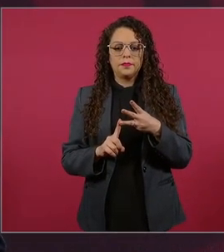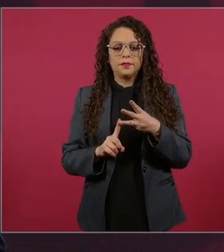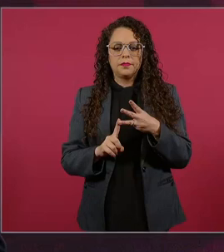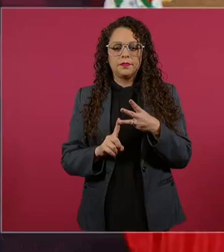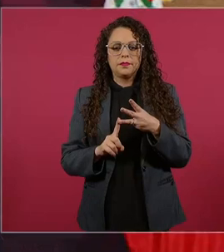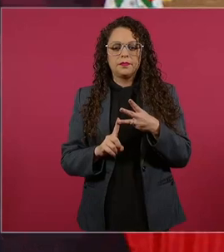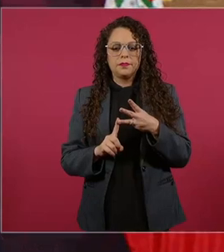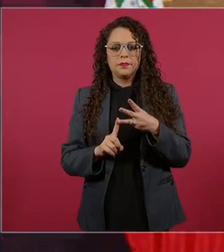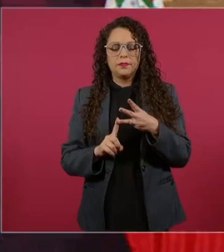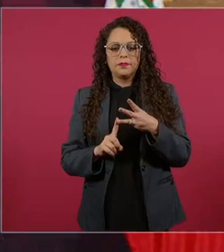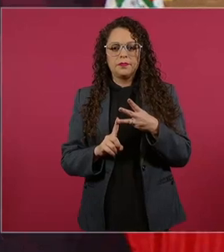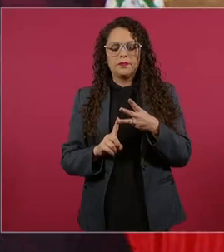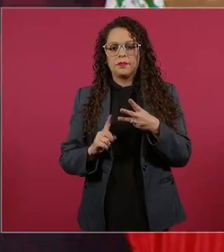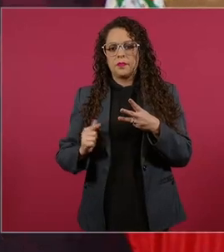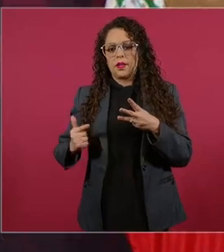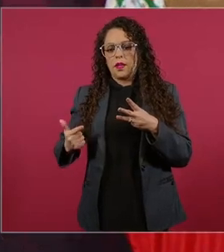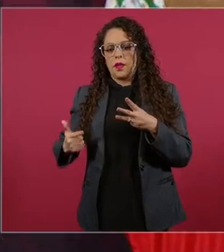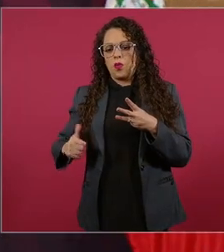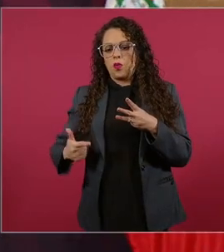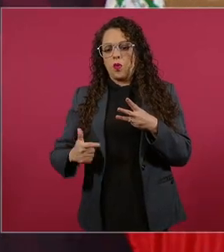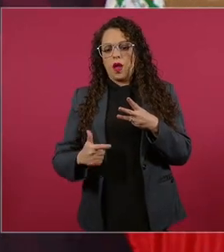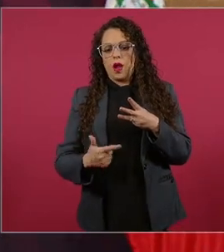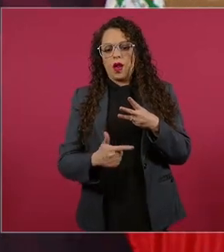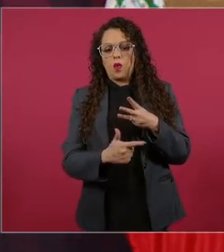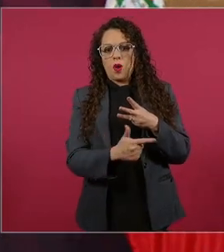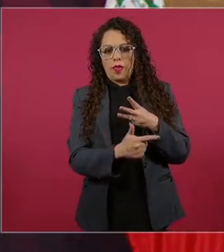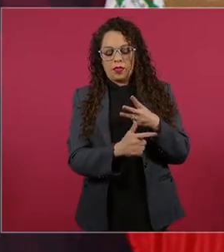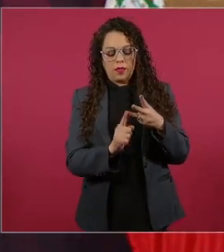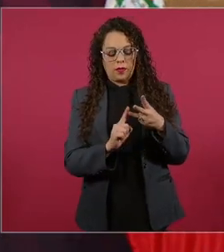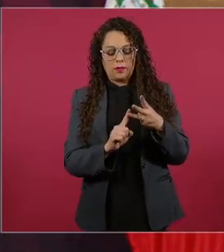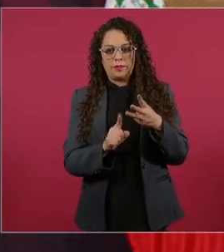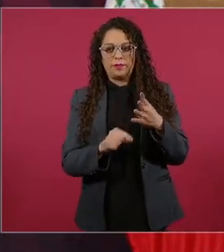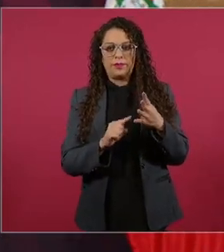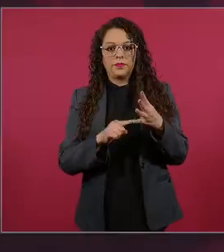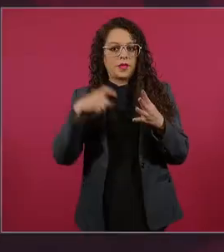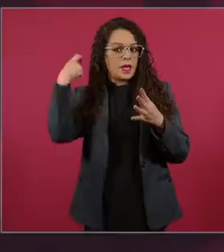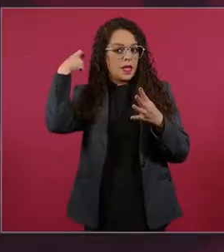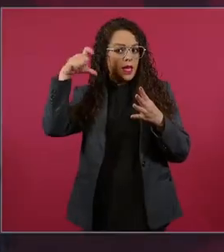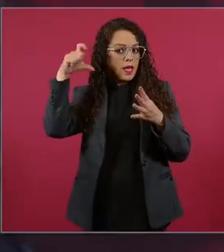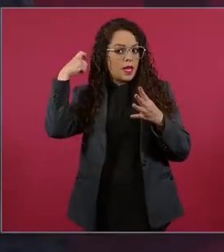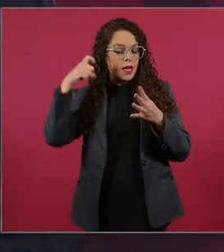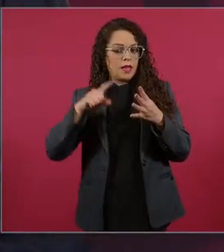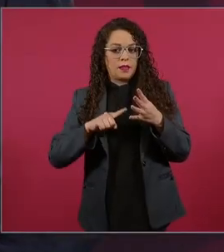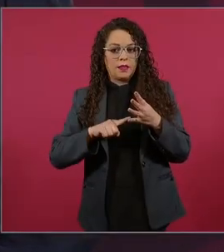vamos a estar en Guanajuato, en Querétaro y en Michoacán.